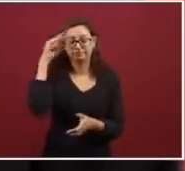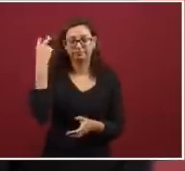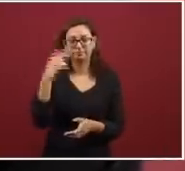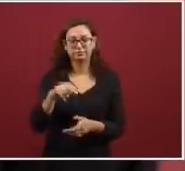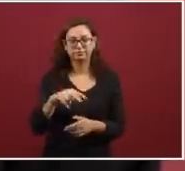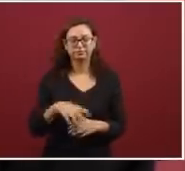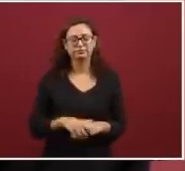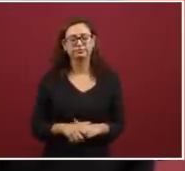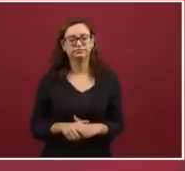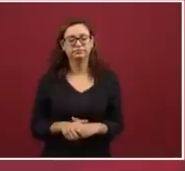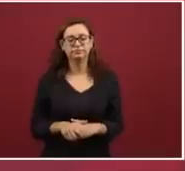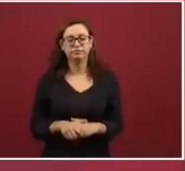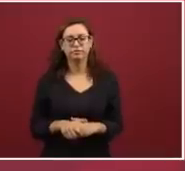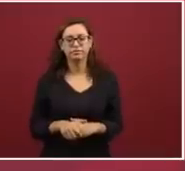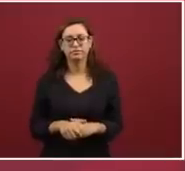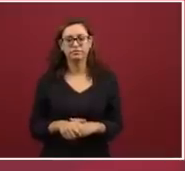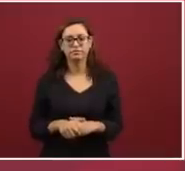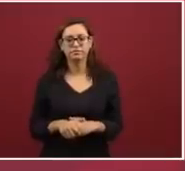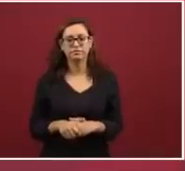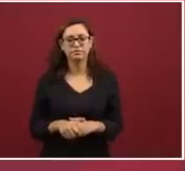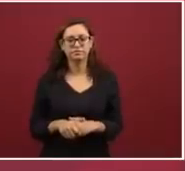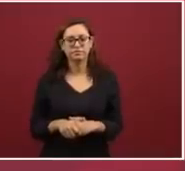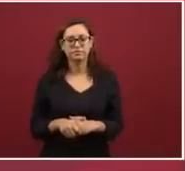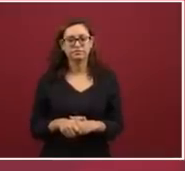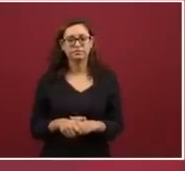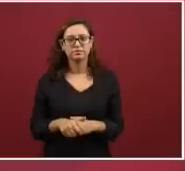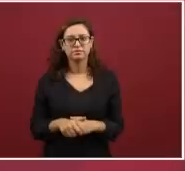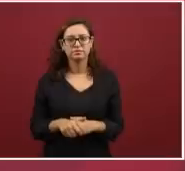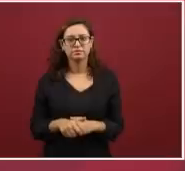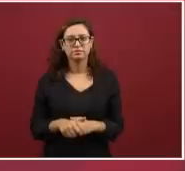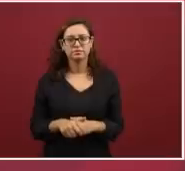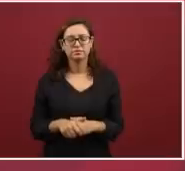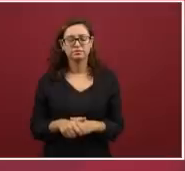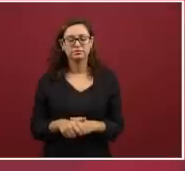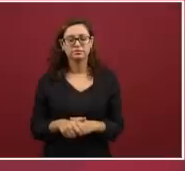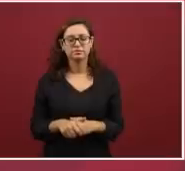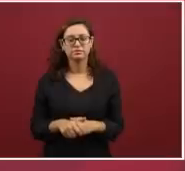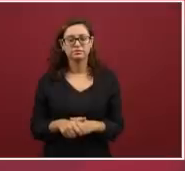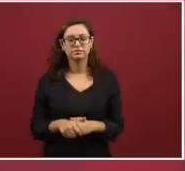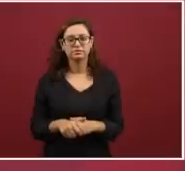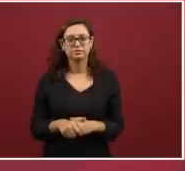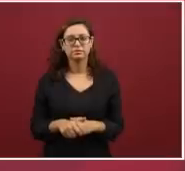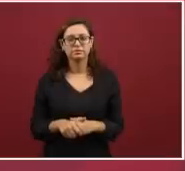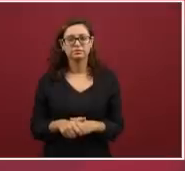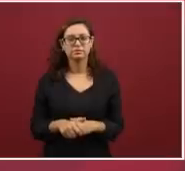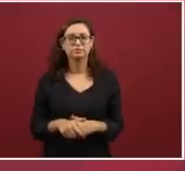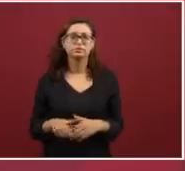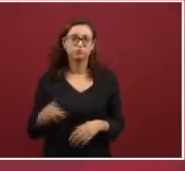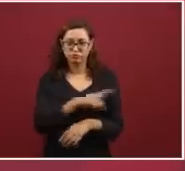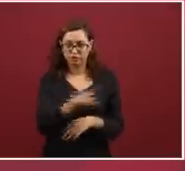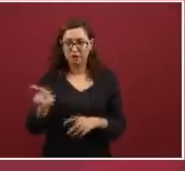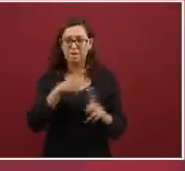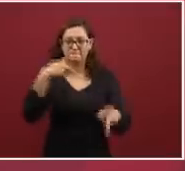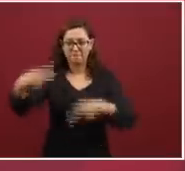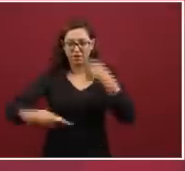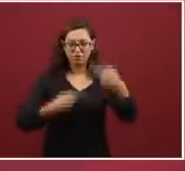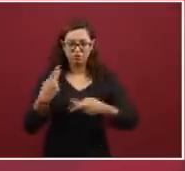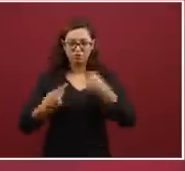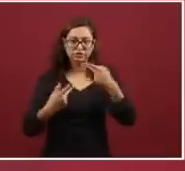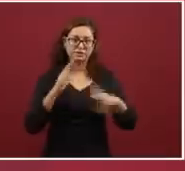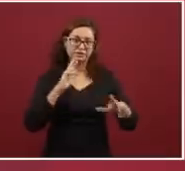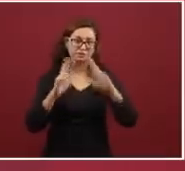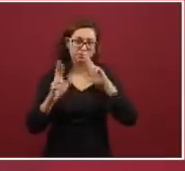al final, porque vamos a atender preguntas que ustedes tienen, se han